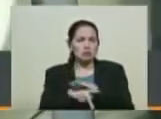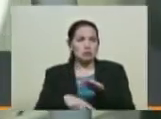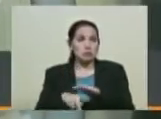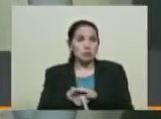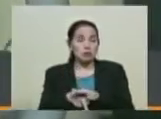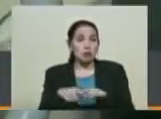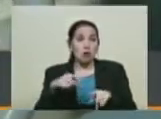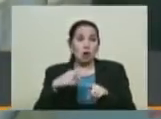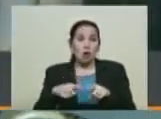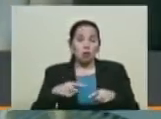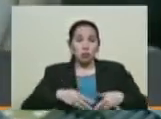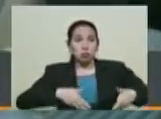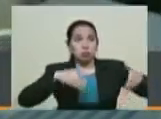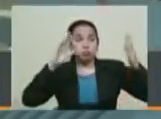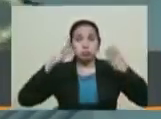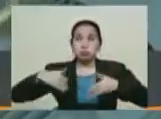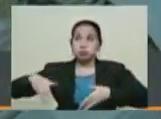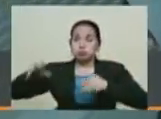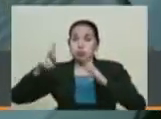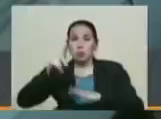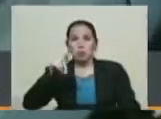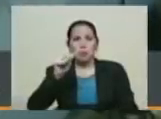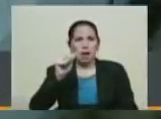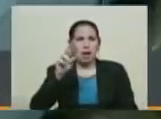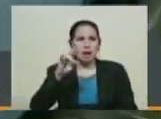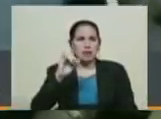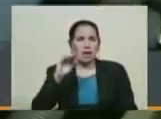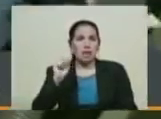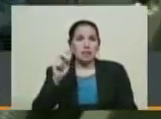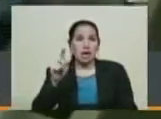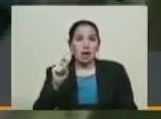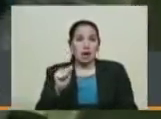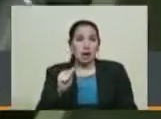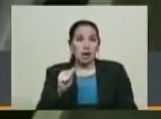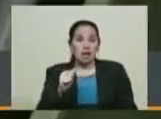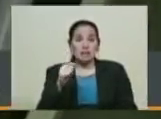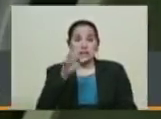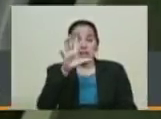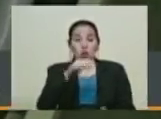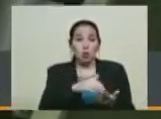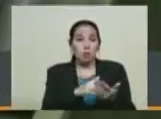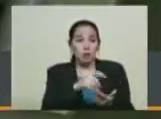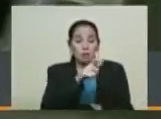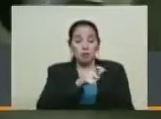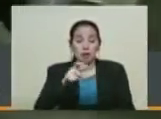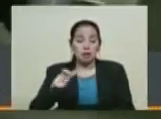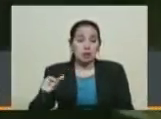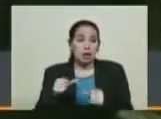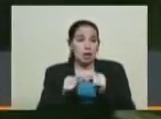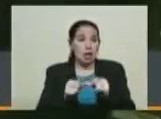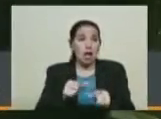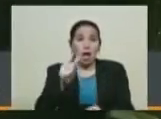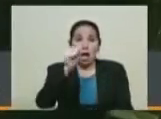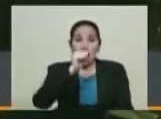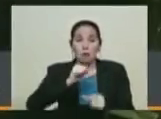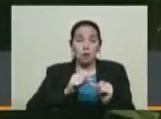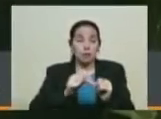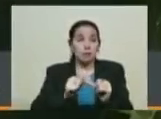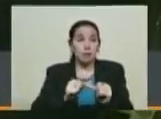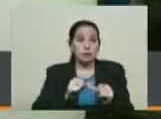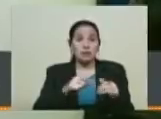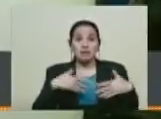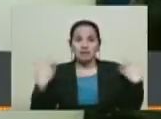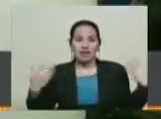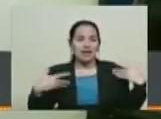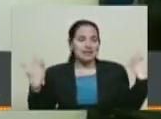los bloques de Pariata. Es decir, 5.000 habitantes que van a tener ahora agua permanente. Es una felicidad la cual